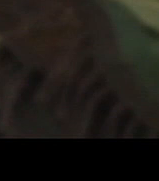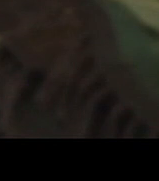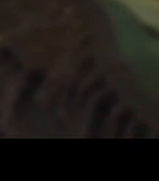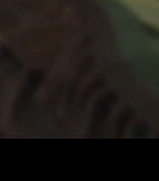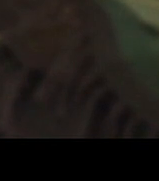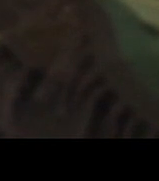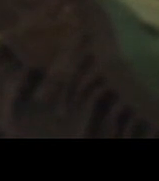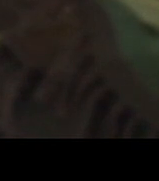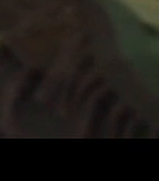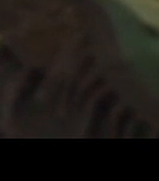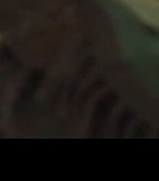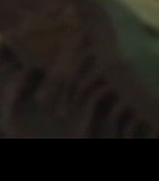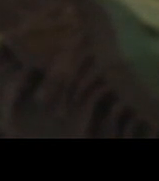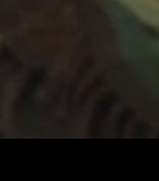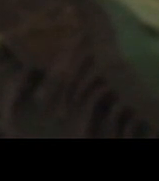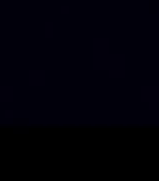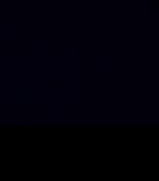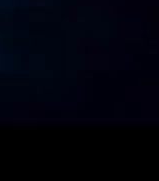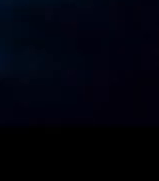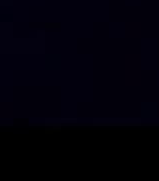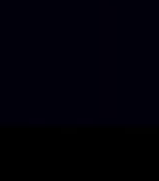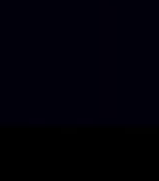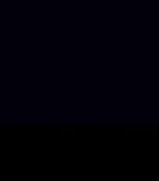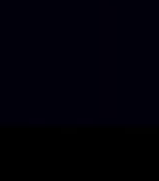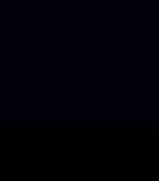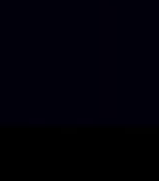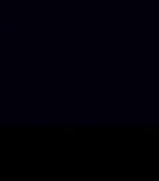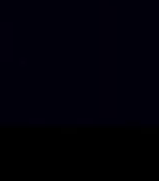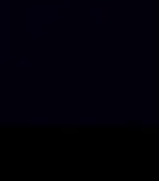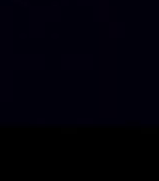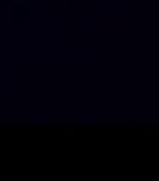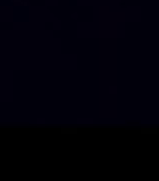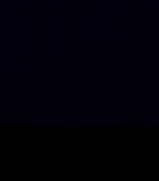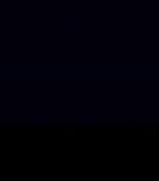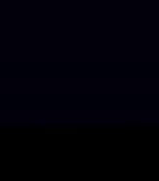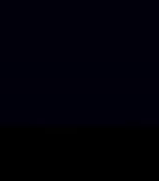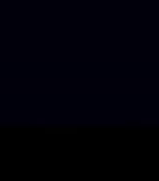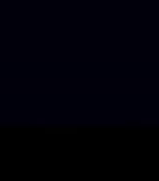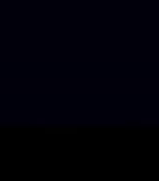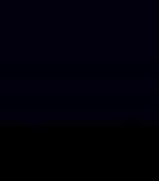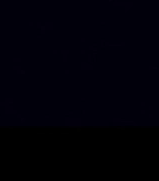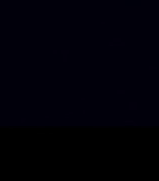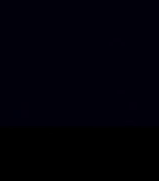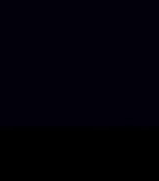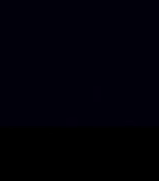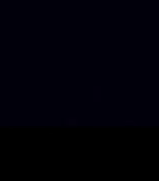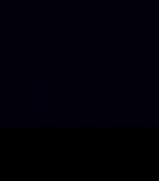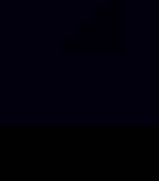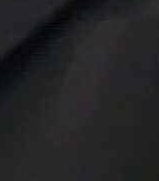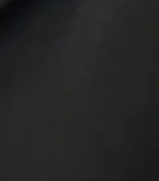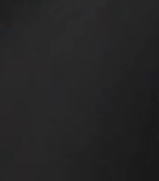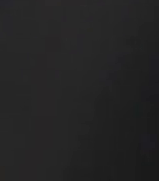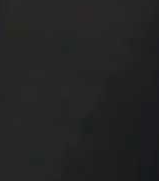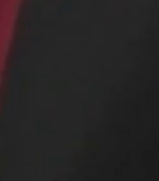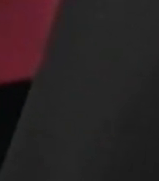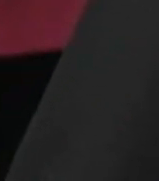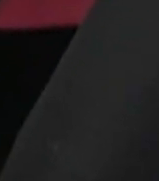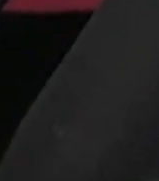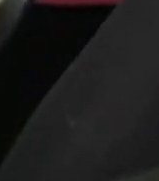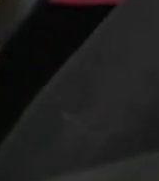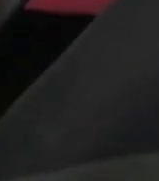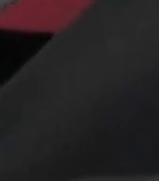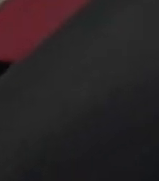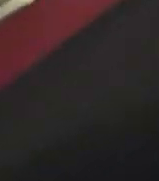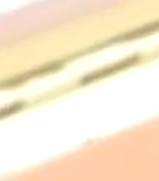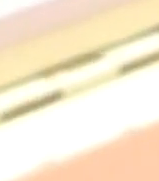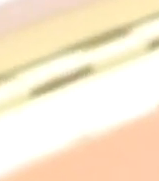12:30 mediodía y los lunes a las 11 de la noche. Solo por 13. Costa Rica Televisión. La esperanza y